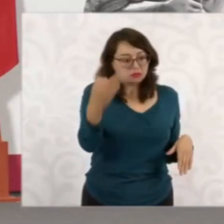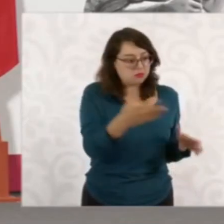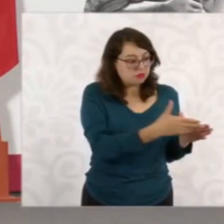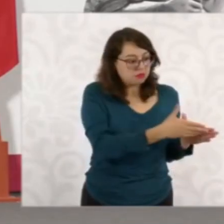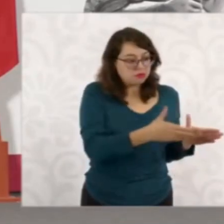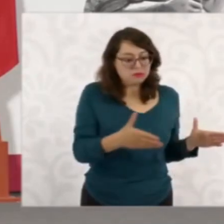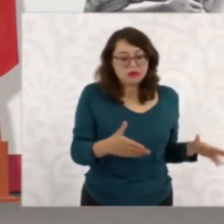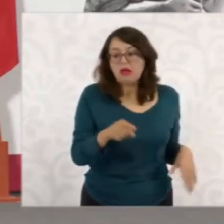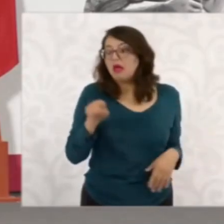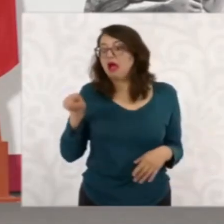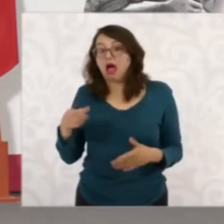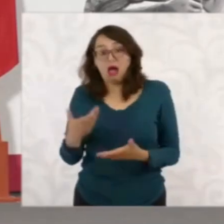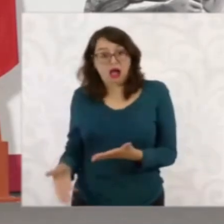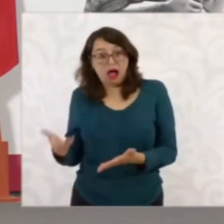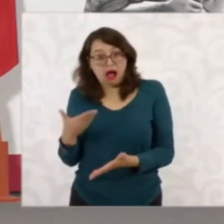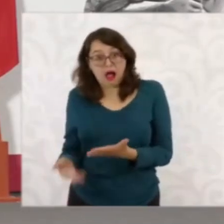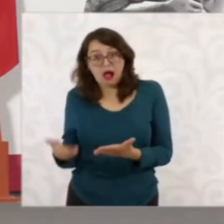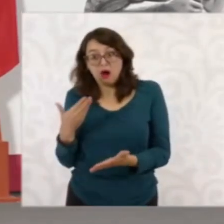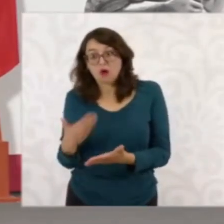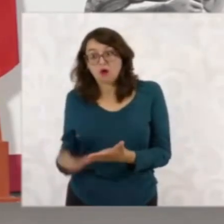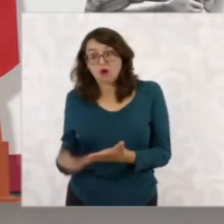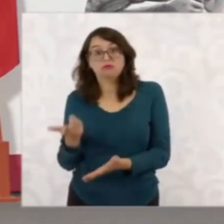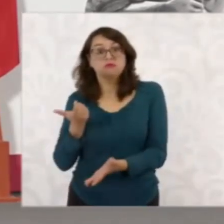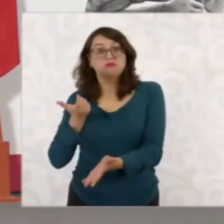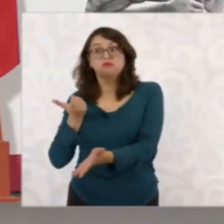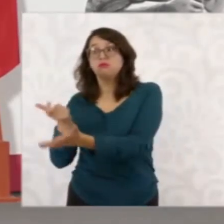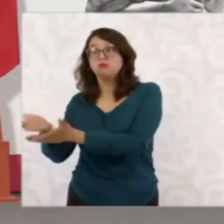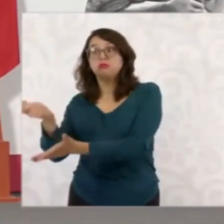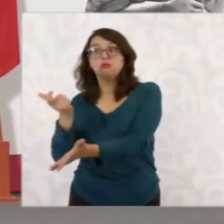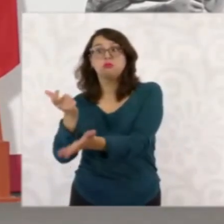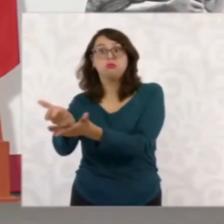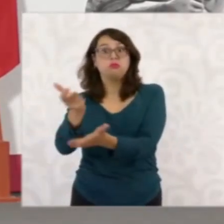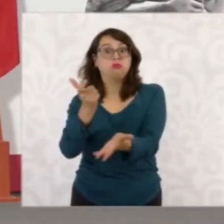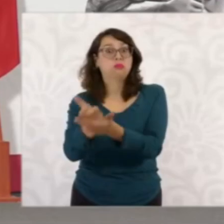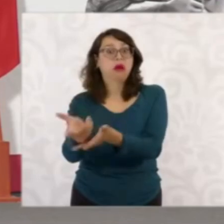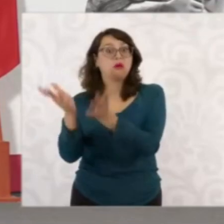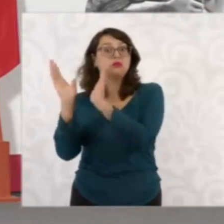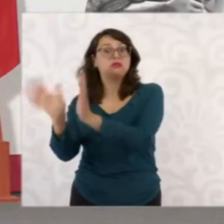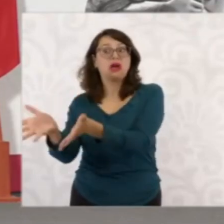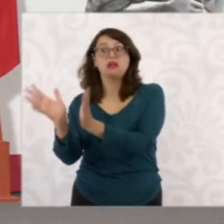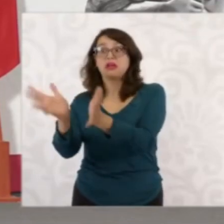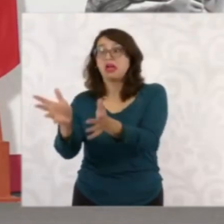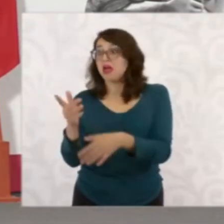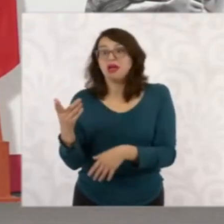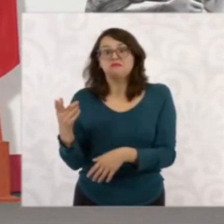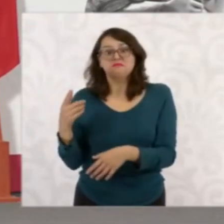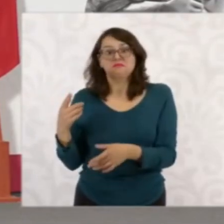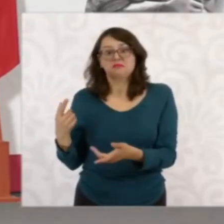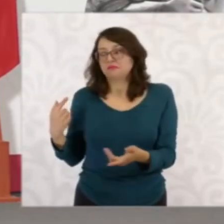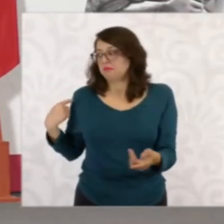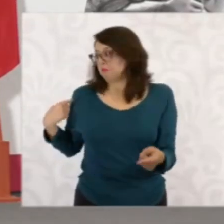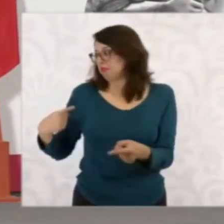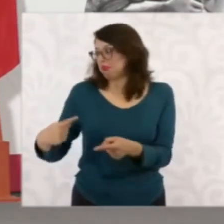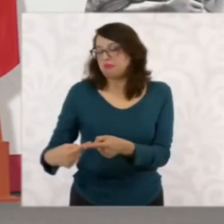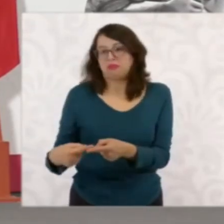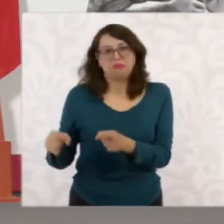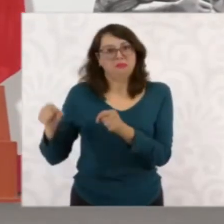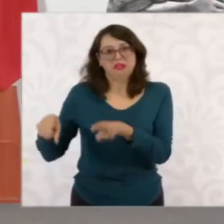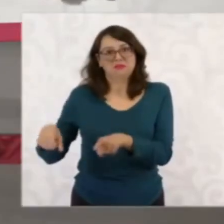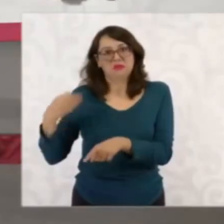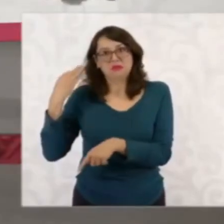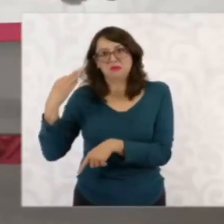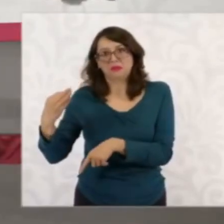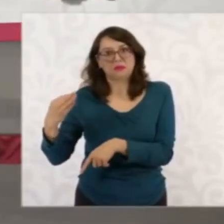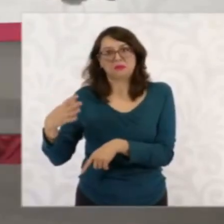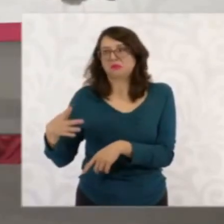de decir que ya están presentando los apoyos económicos y todavía no hubiéramos terminado ni siquiera este proceso.